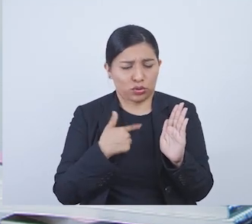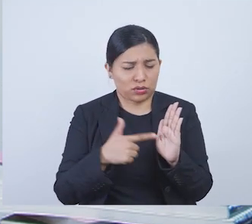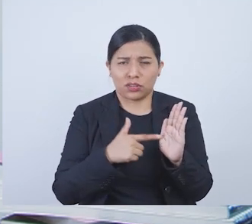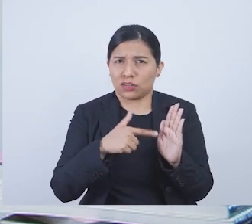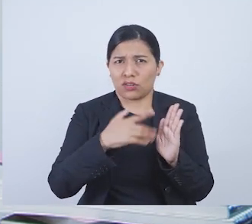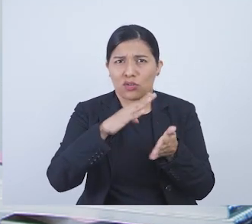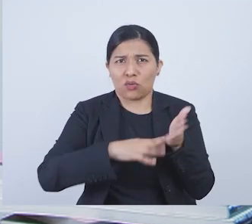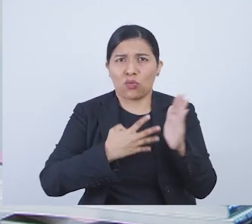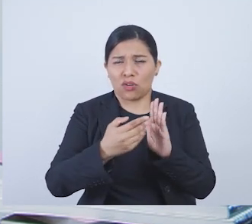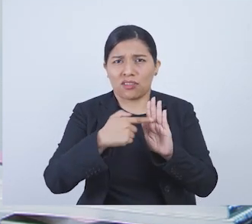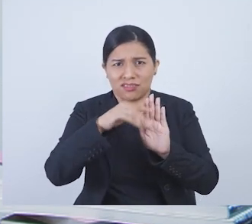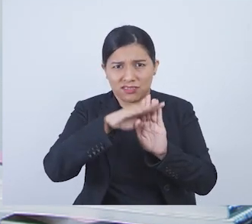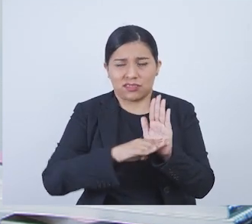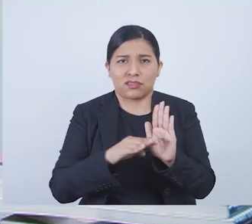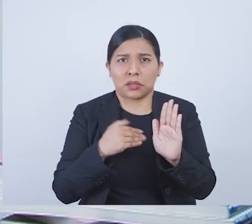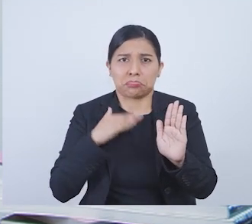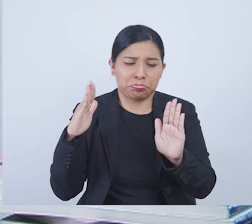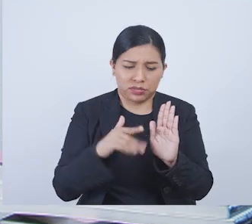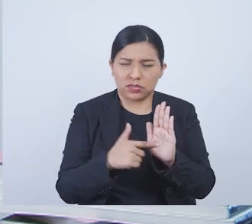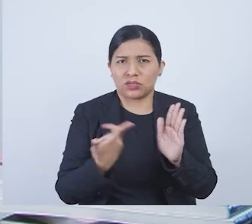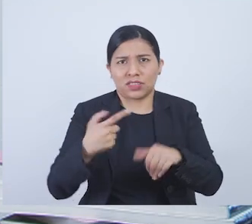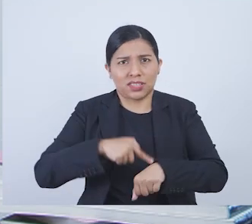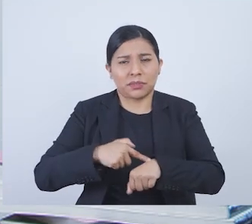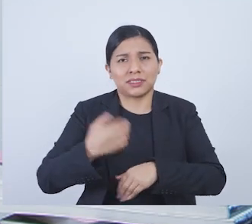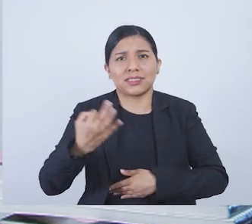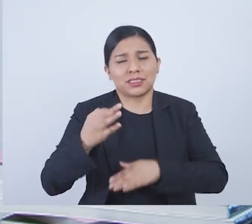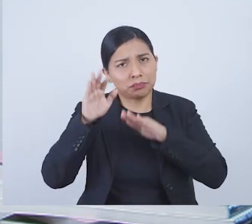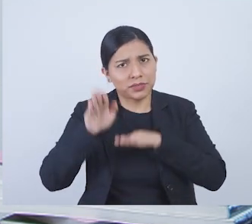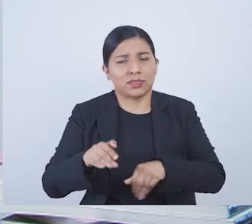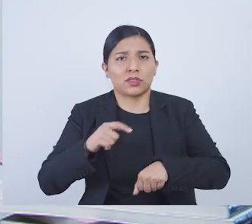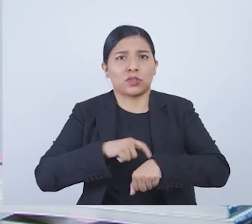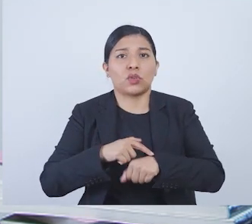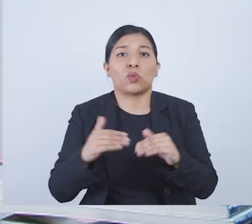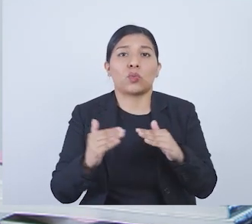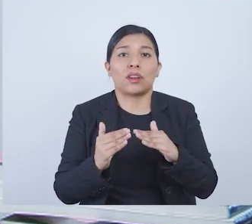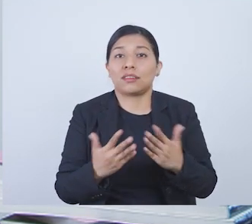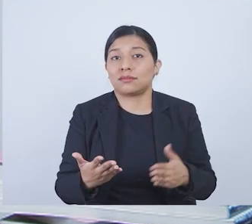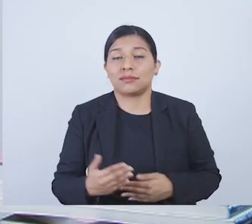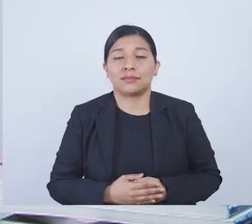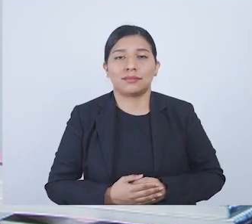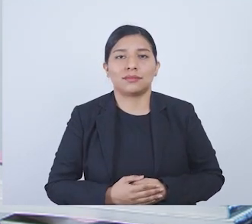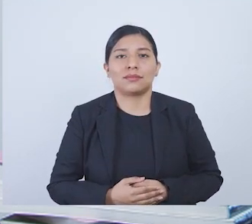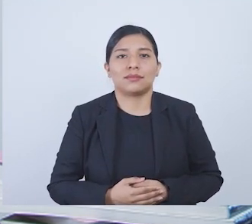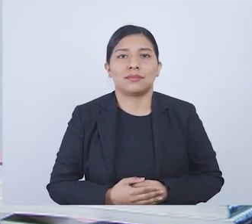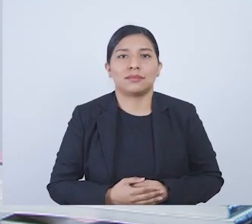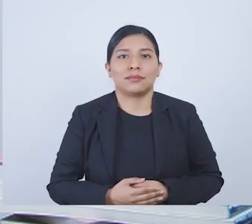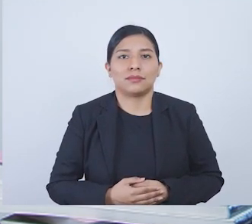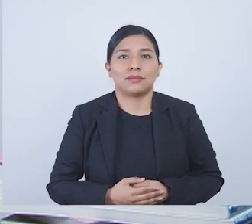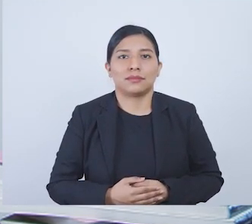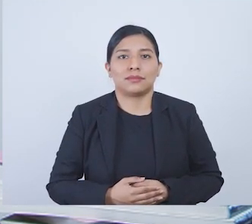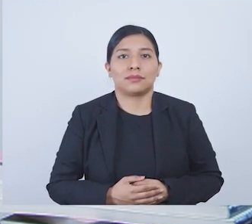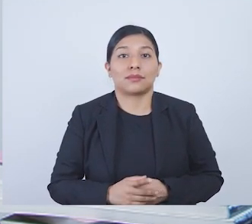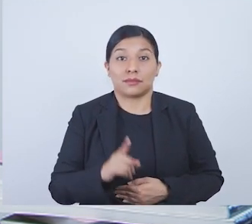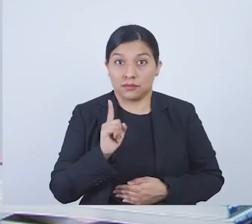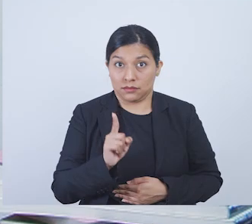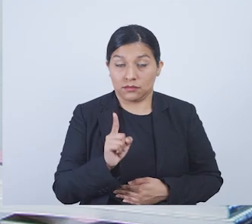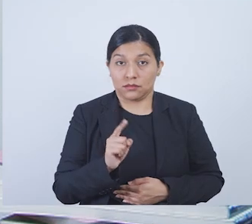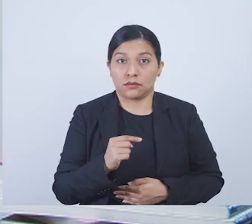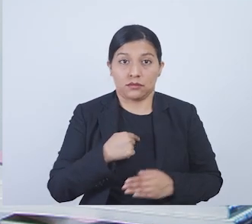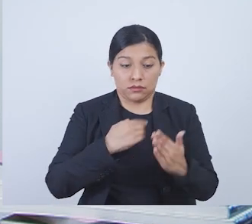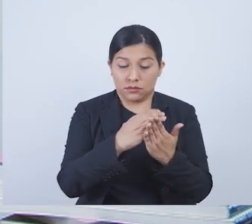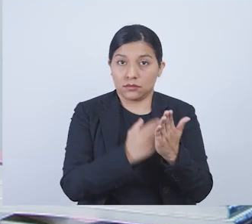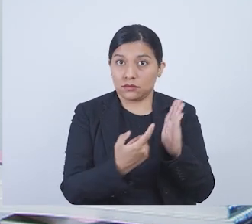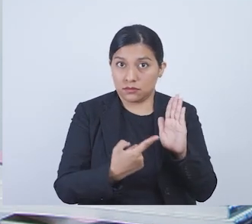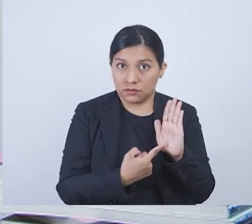una currícula cuando no se cumple con las horas que se necesitan para poder hacerlo? Y más allá de cumplir con una